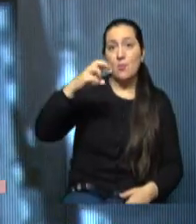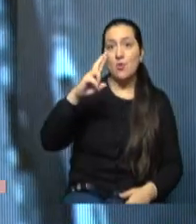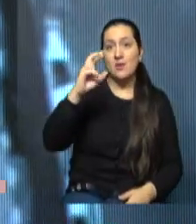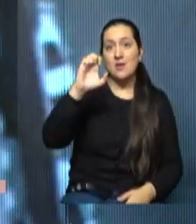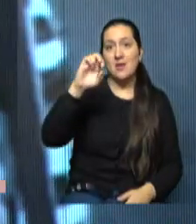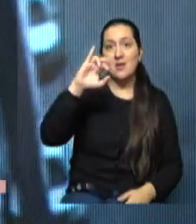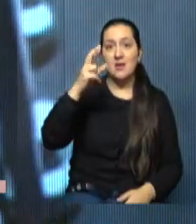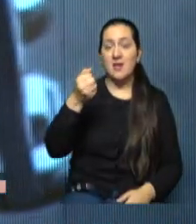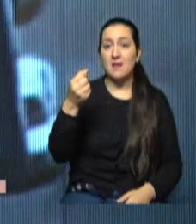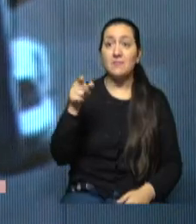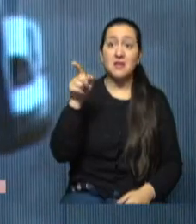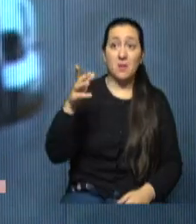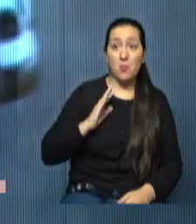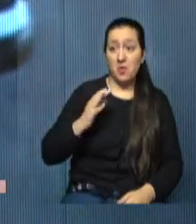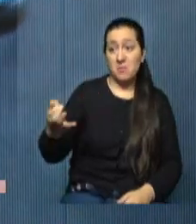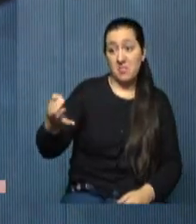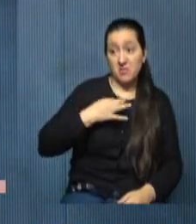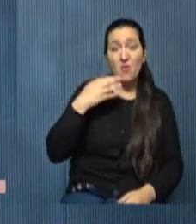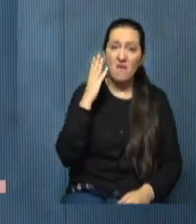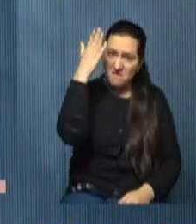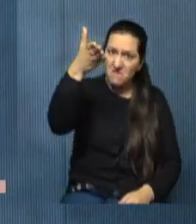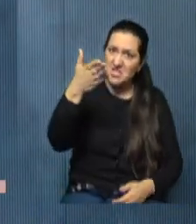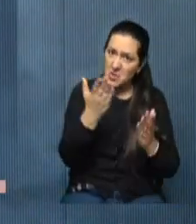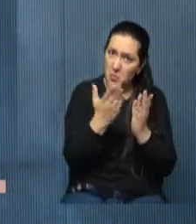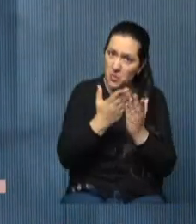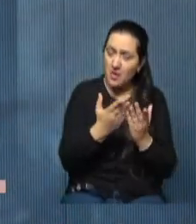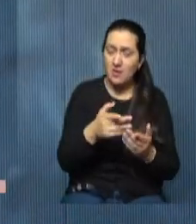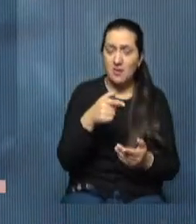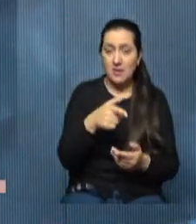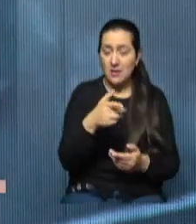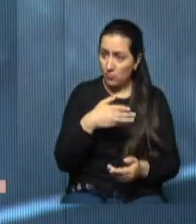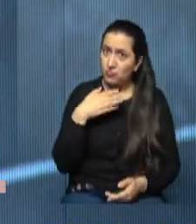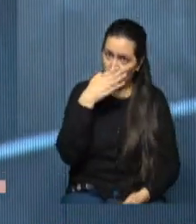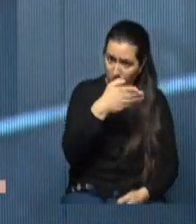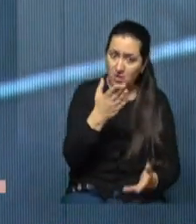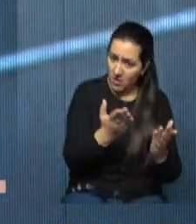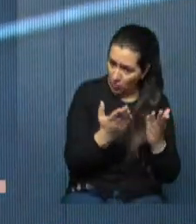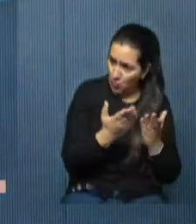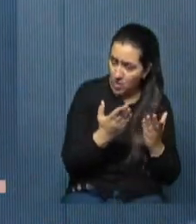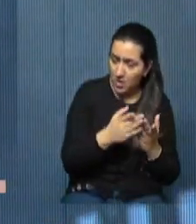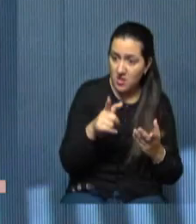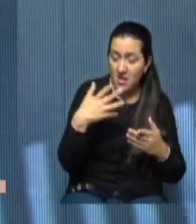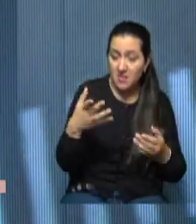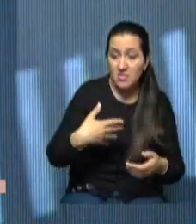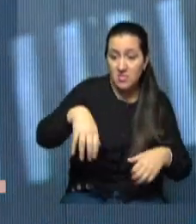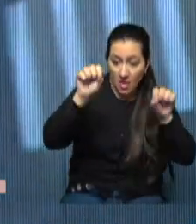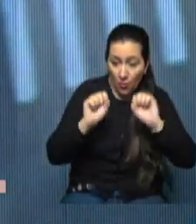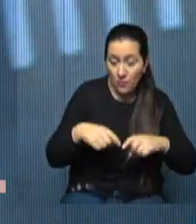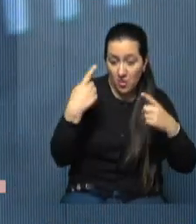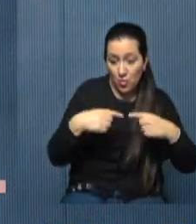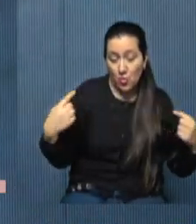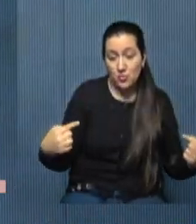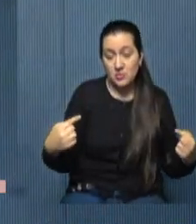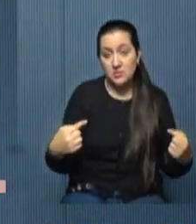que me dice vaya a estudiar y fui a estudiar y ahí me encuentro cosas que ni siquiera en el informe de búsqueda aparecía y era que